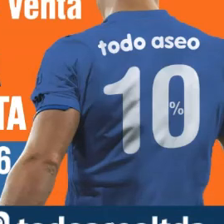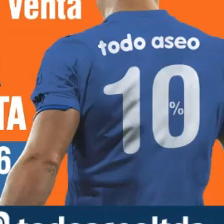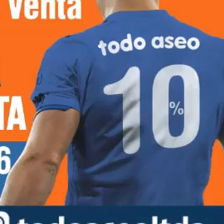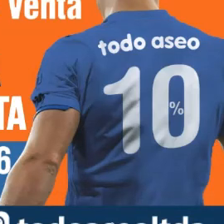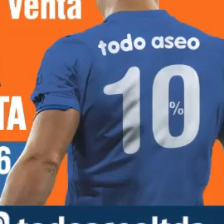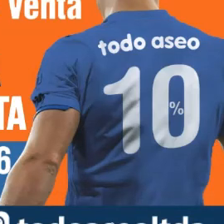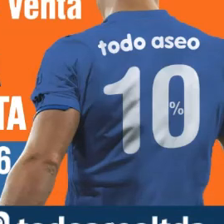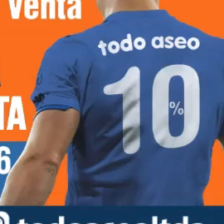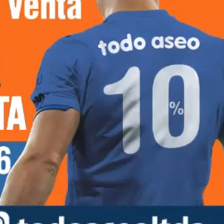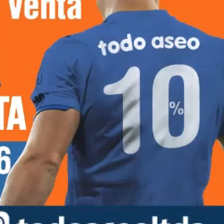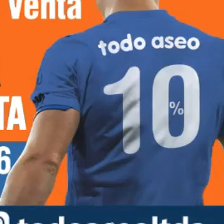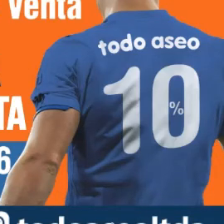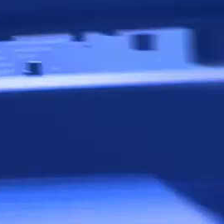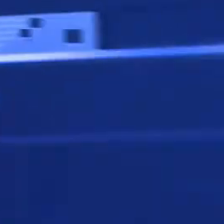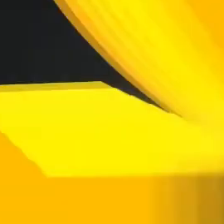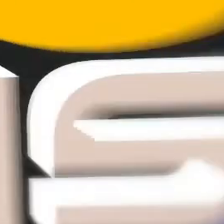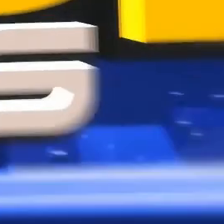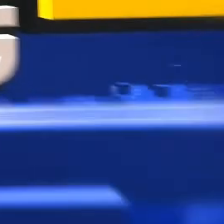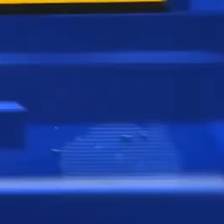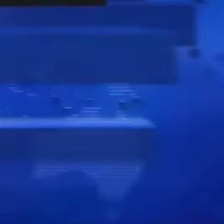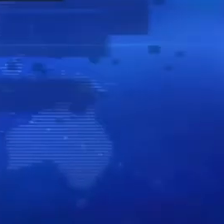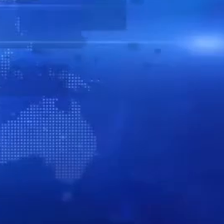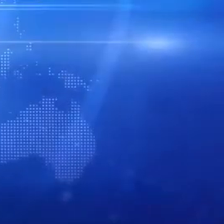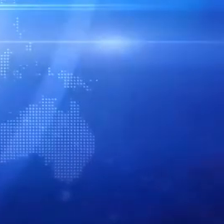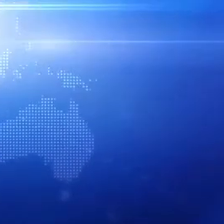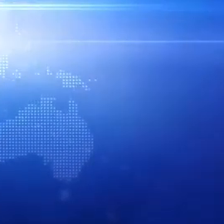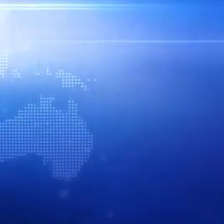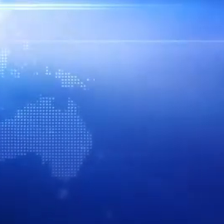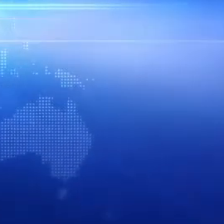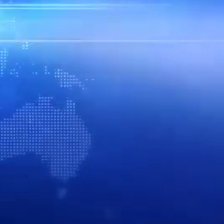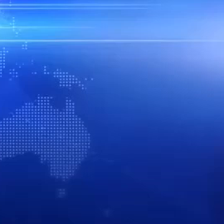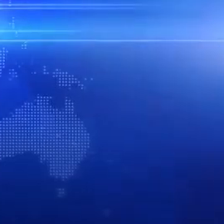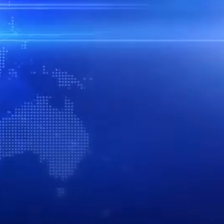Aplica solo para los puntos de venta.